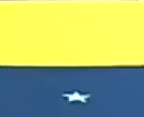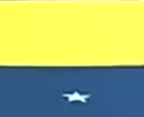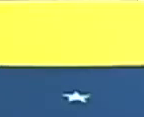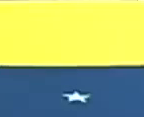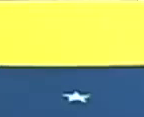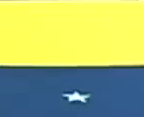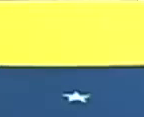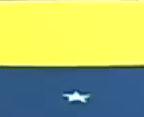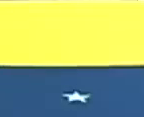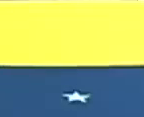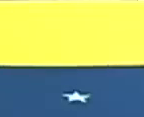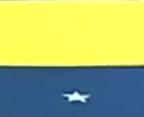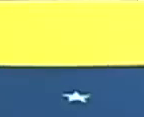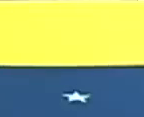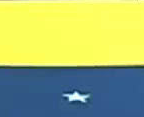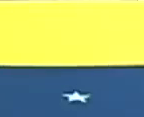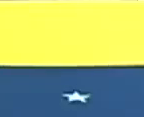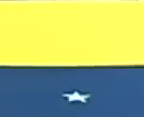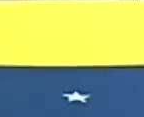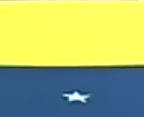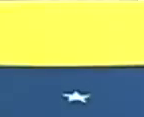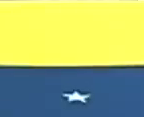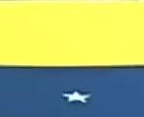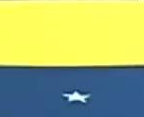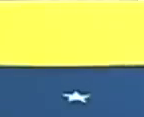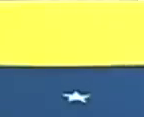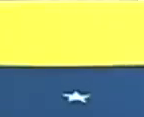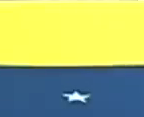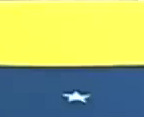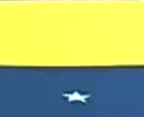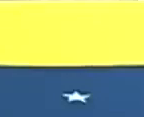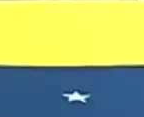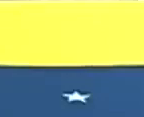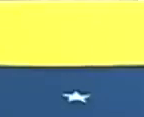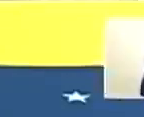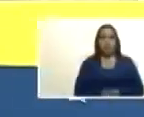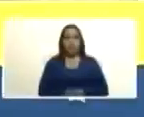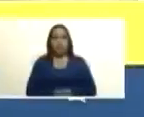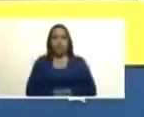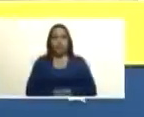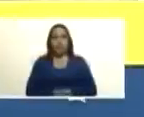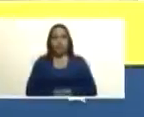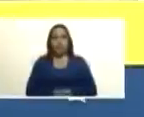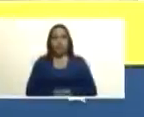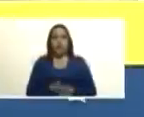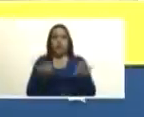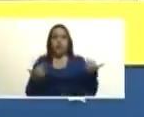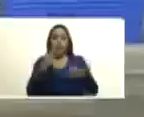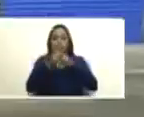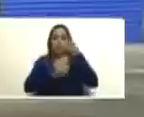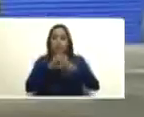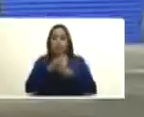hemos hecho un ejercicio de la política con P mayúscula